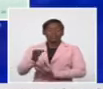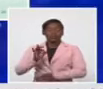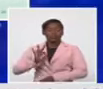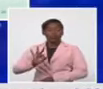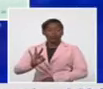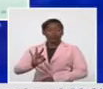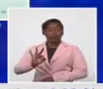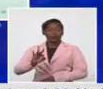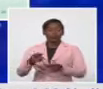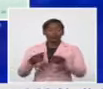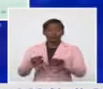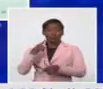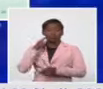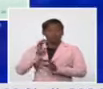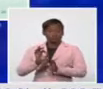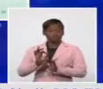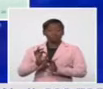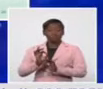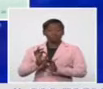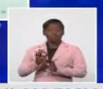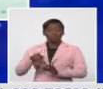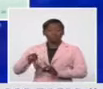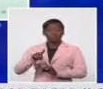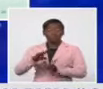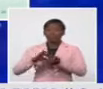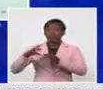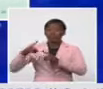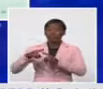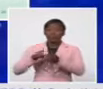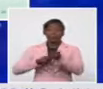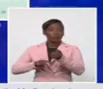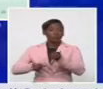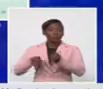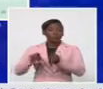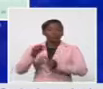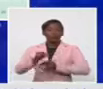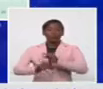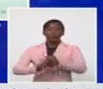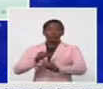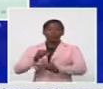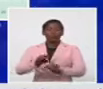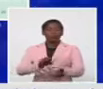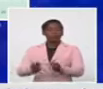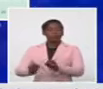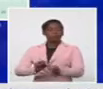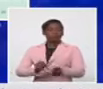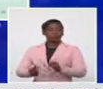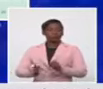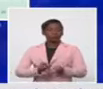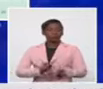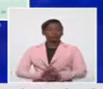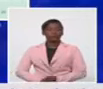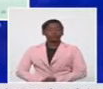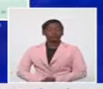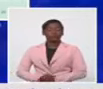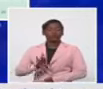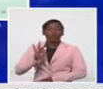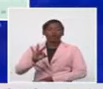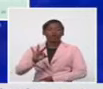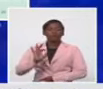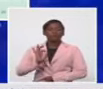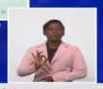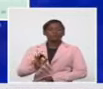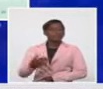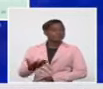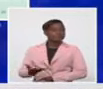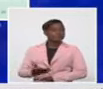que este territorio, como lo ha venido demostrando, va controlando la transmisión. Además, los 8 todos